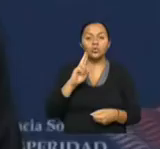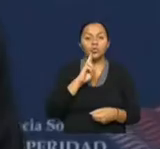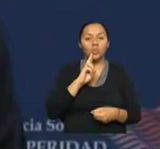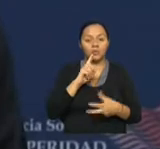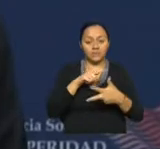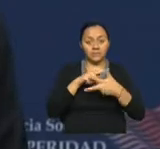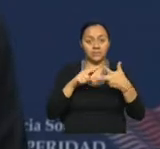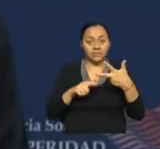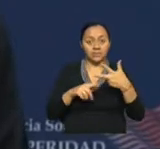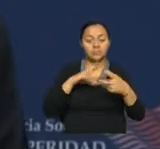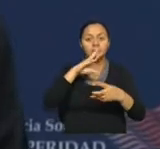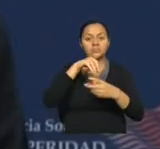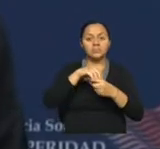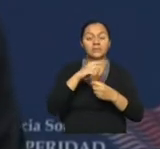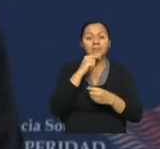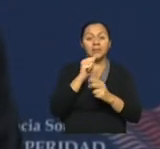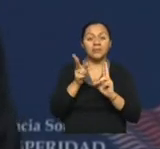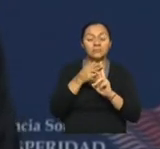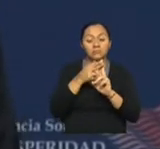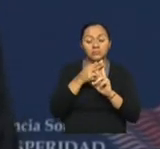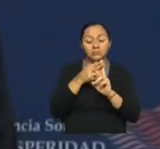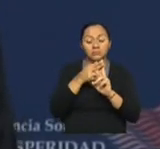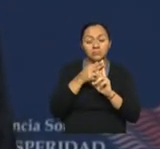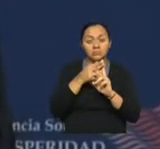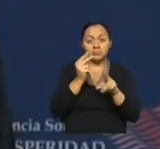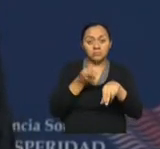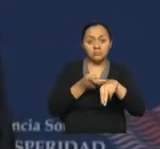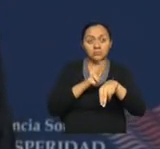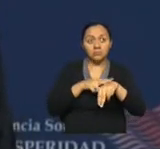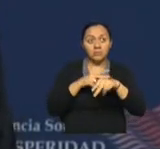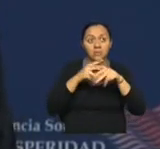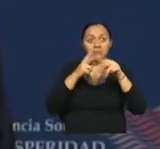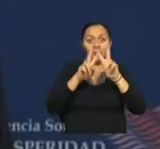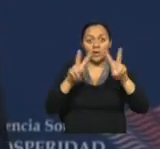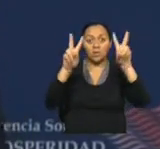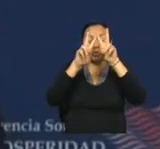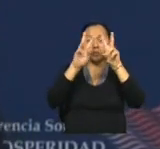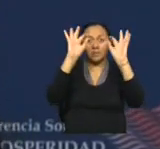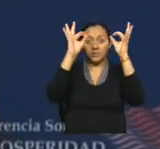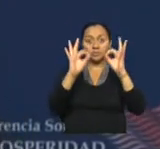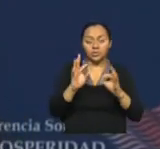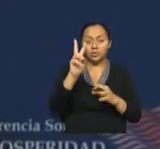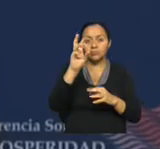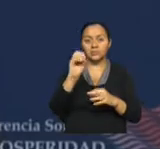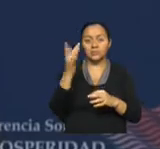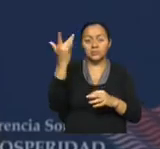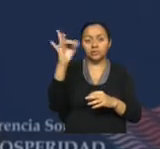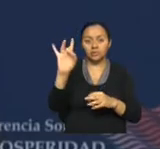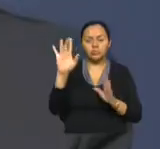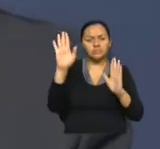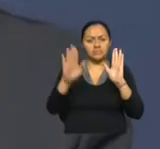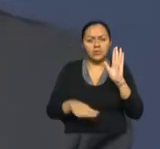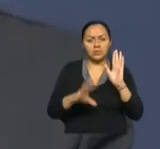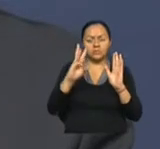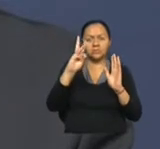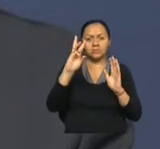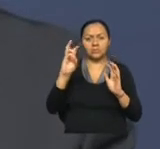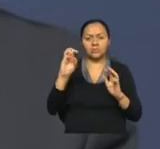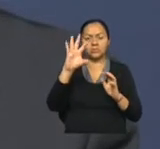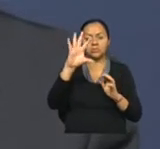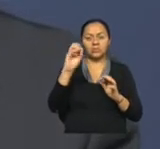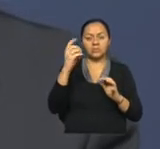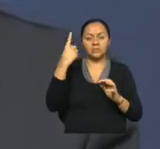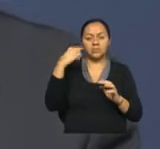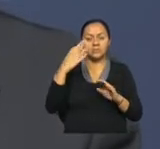La cifra, que aún debe ser aprobada por el Congreso para el presupuesto 2018, es bastante menor a los $650 millones aprobados